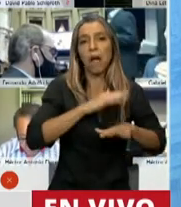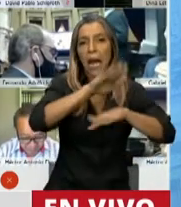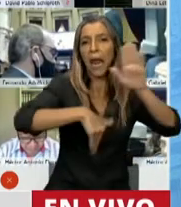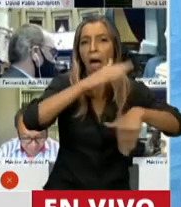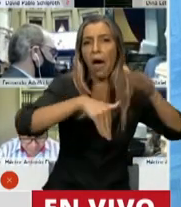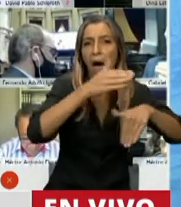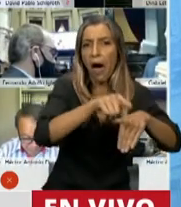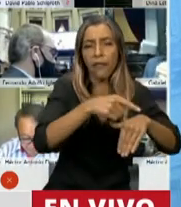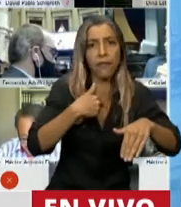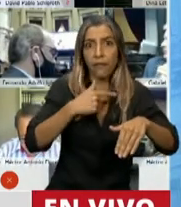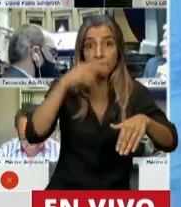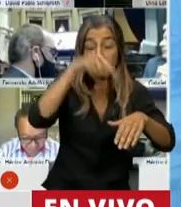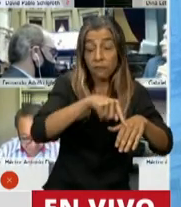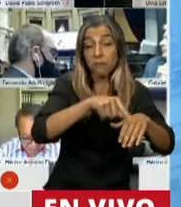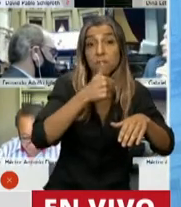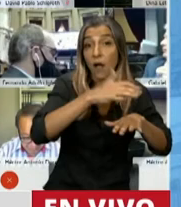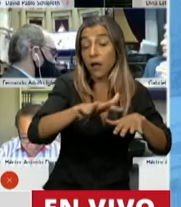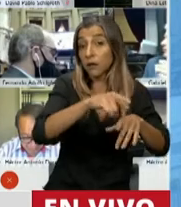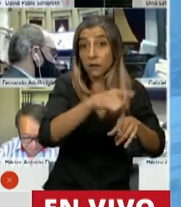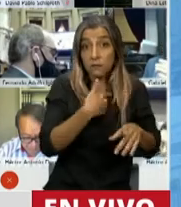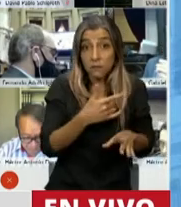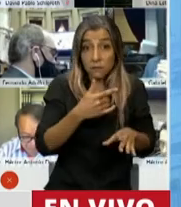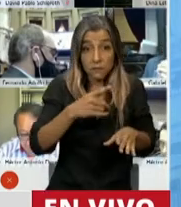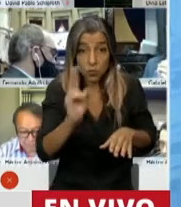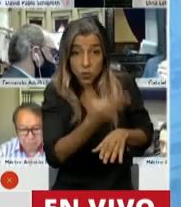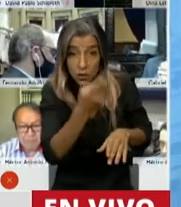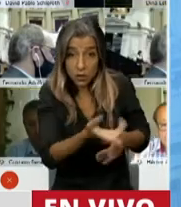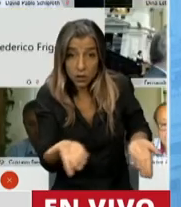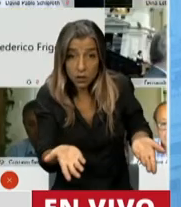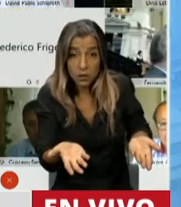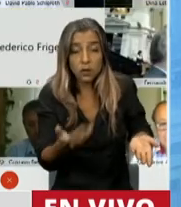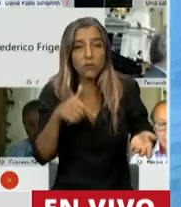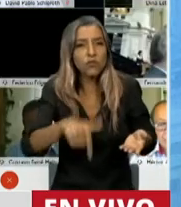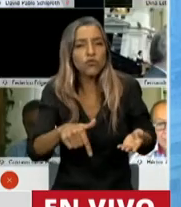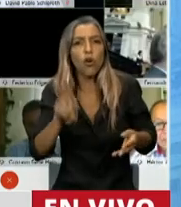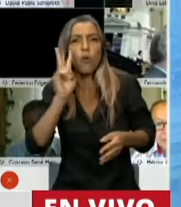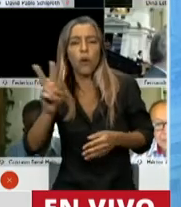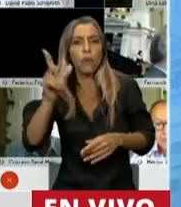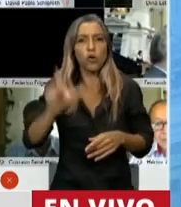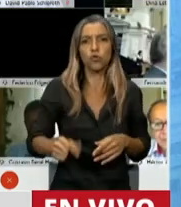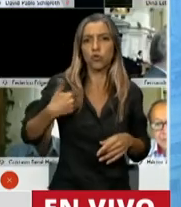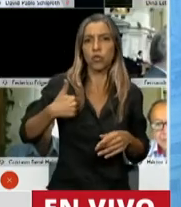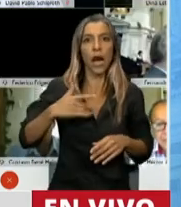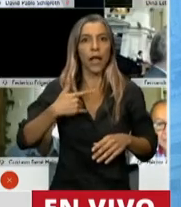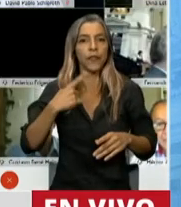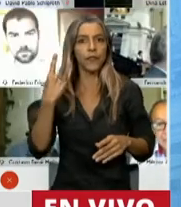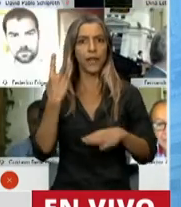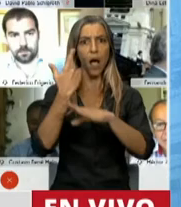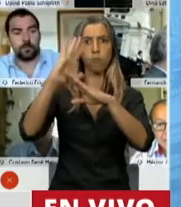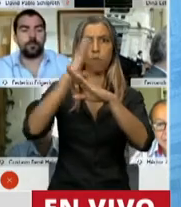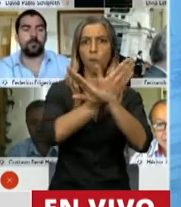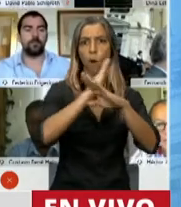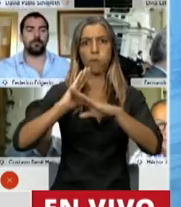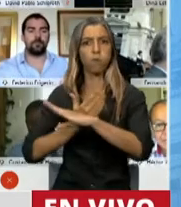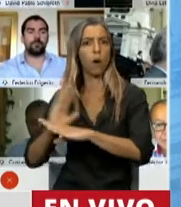intento. Señor presidente, hoy la Argentina está partida. No podemos seguir con esta disparidad de criterios para